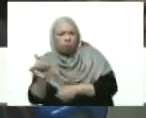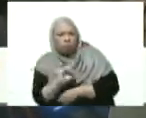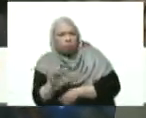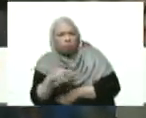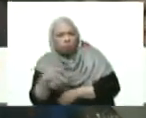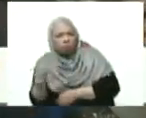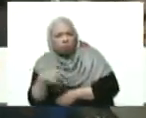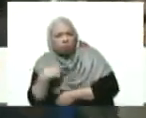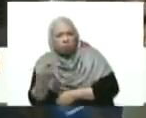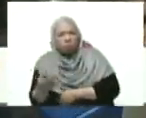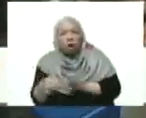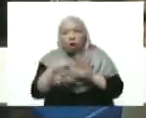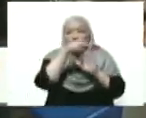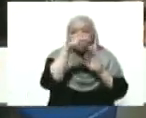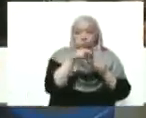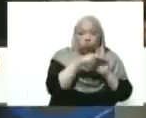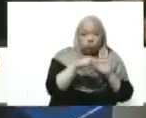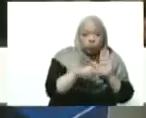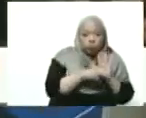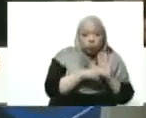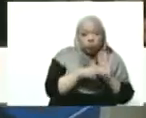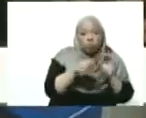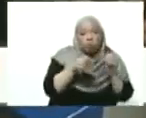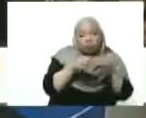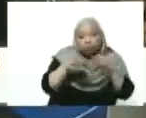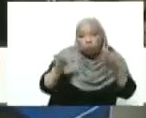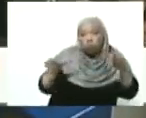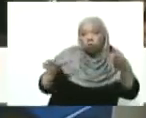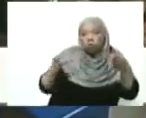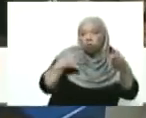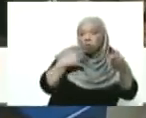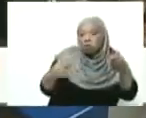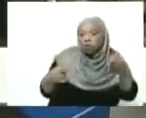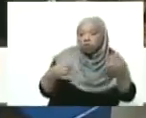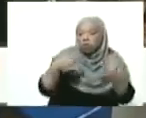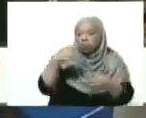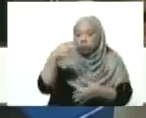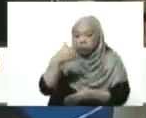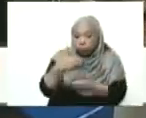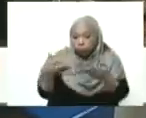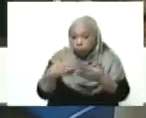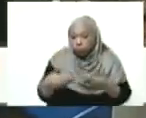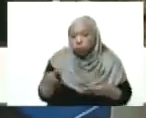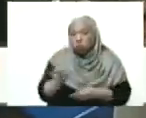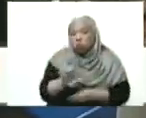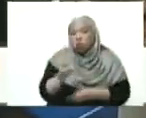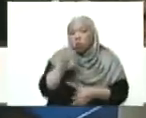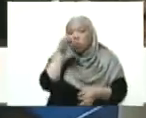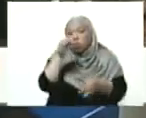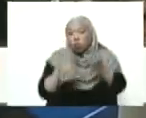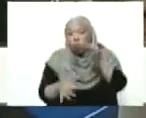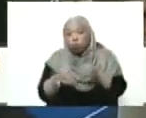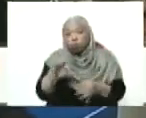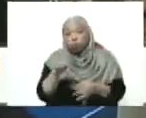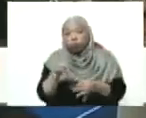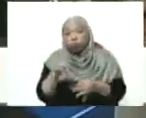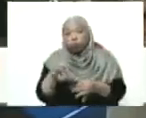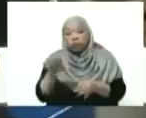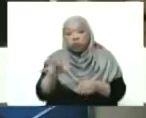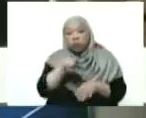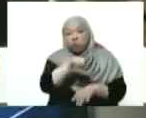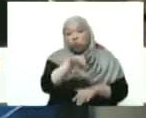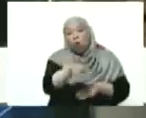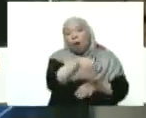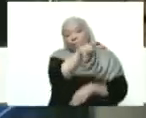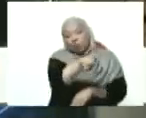lo que está tipificado, público y notorio. Y al mismo tiempo no podemos declarar a unas personas terroristas,